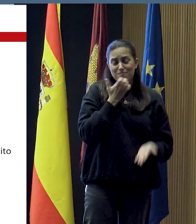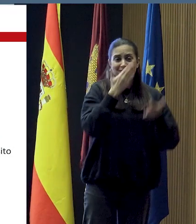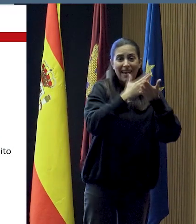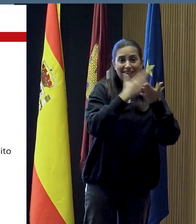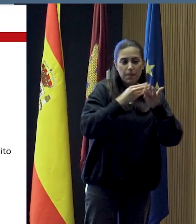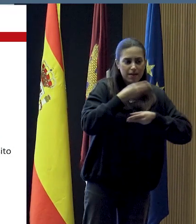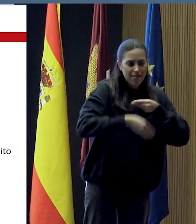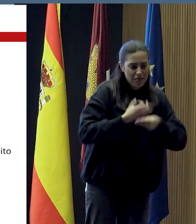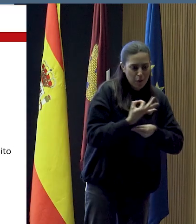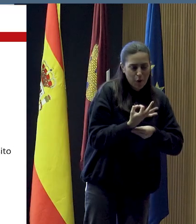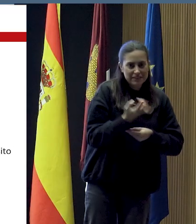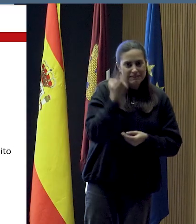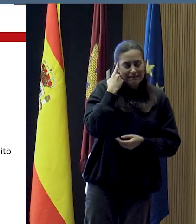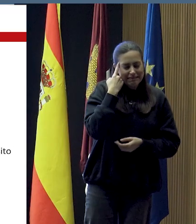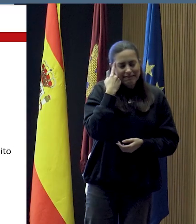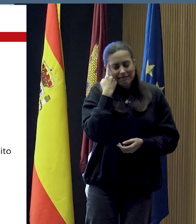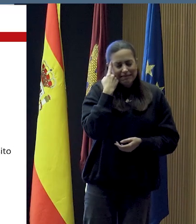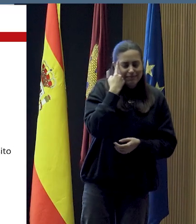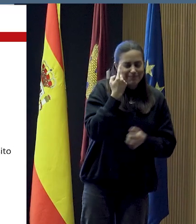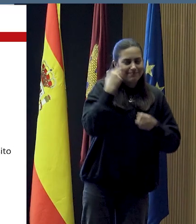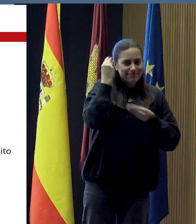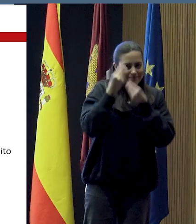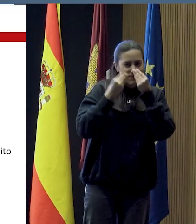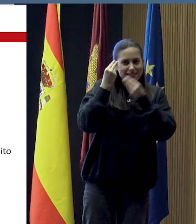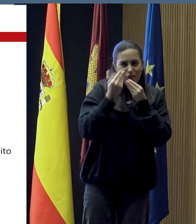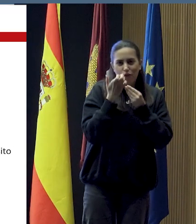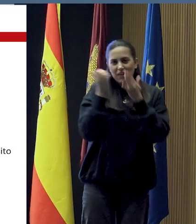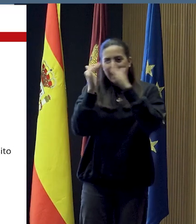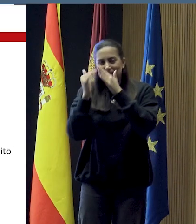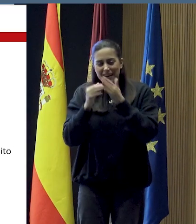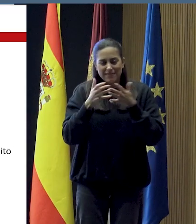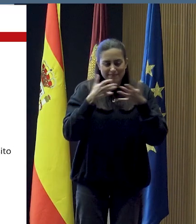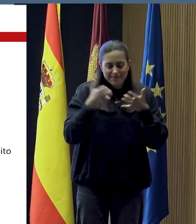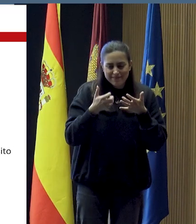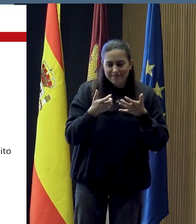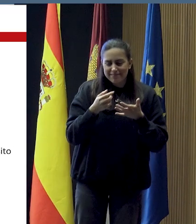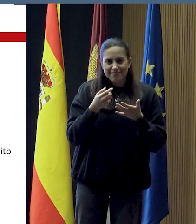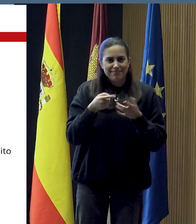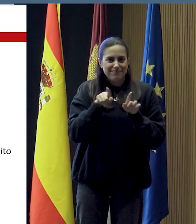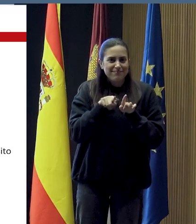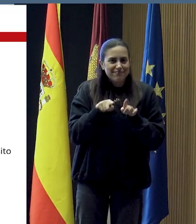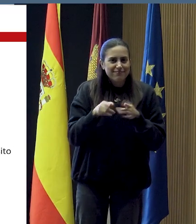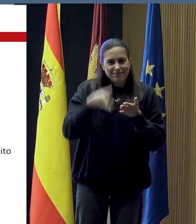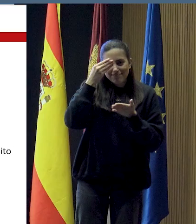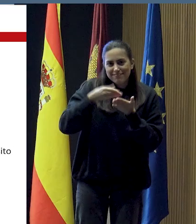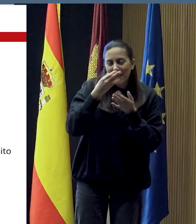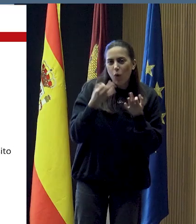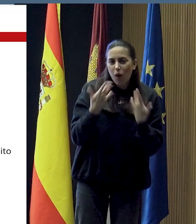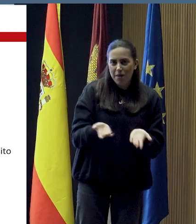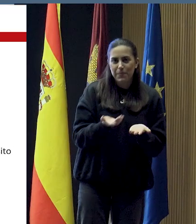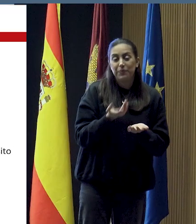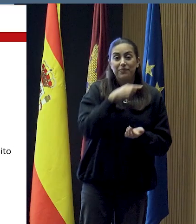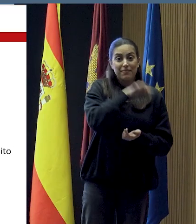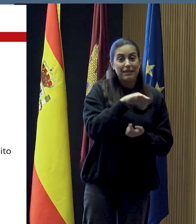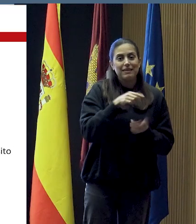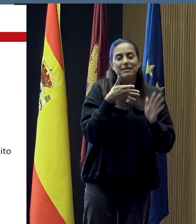examen y tirar de aquello que han estudiado en casa y ponerlo sobre un papel en blanco. Bueno, pues en ese caso estamos recuperando esa